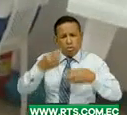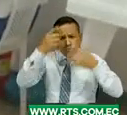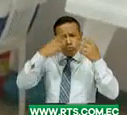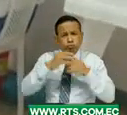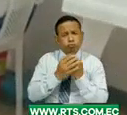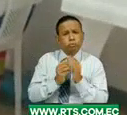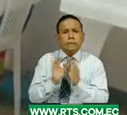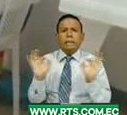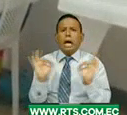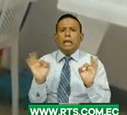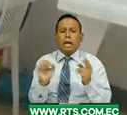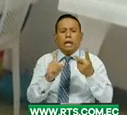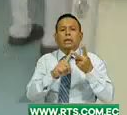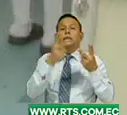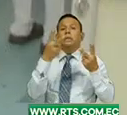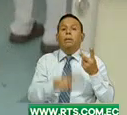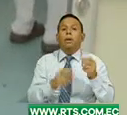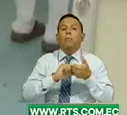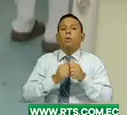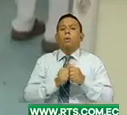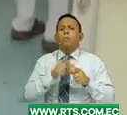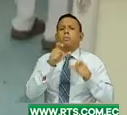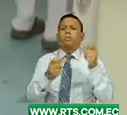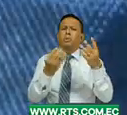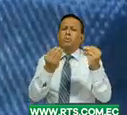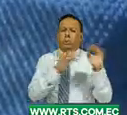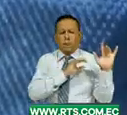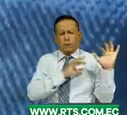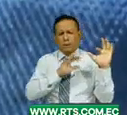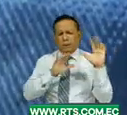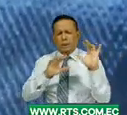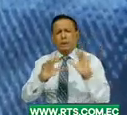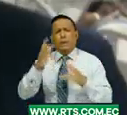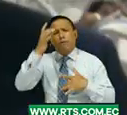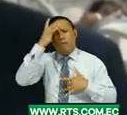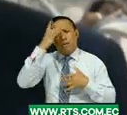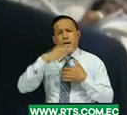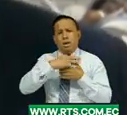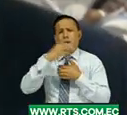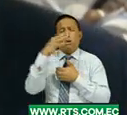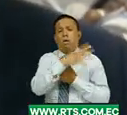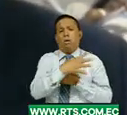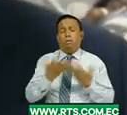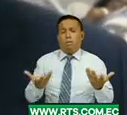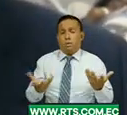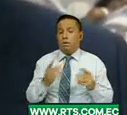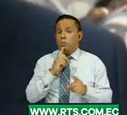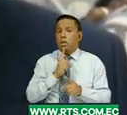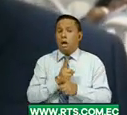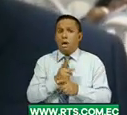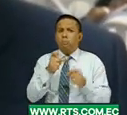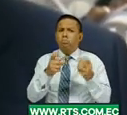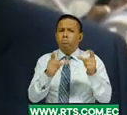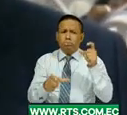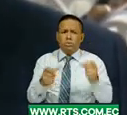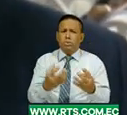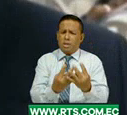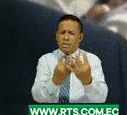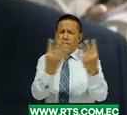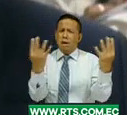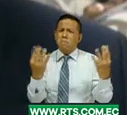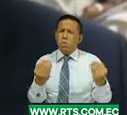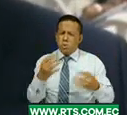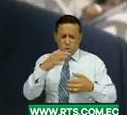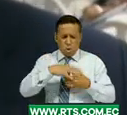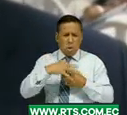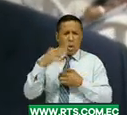demanda de pacientes COVID y atenciones, están desbordados. El número de casos de pacientes con COVID-19 no ha disminuido y